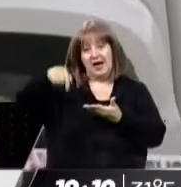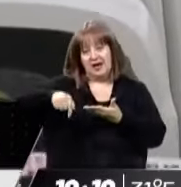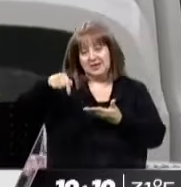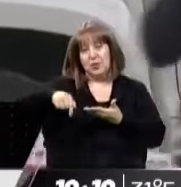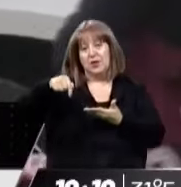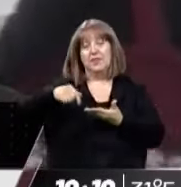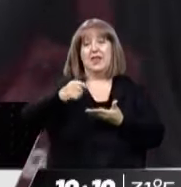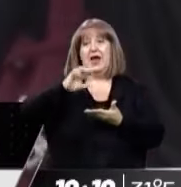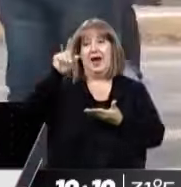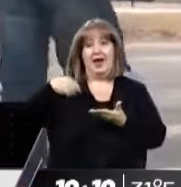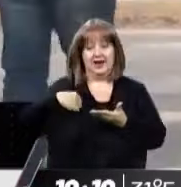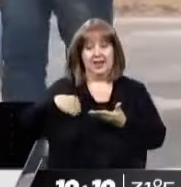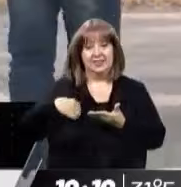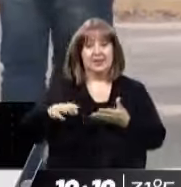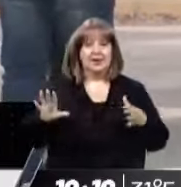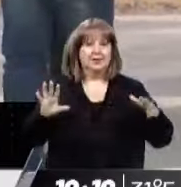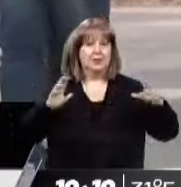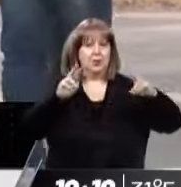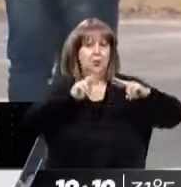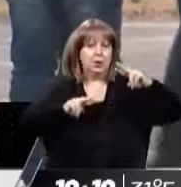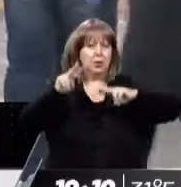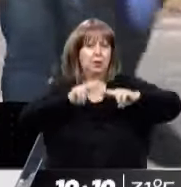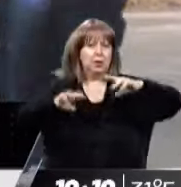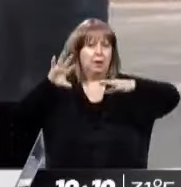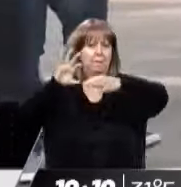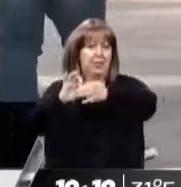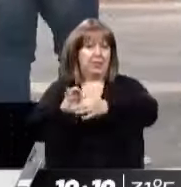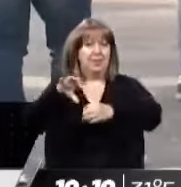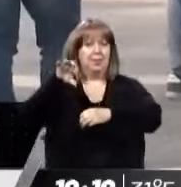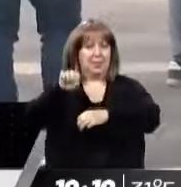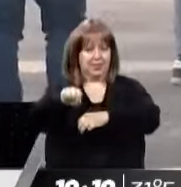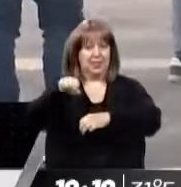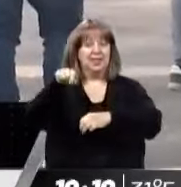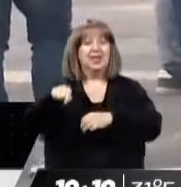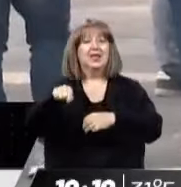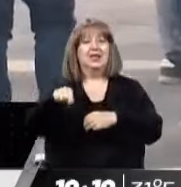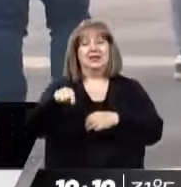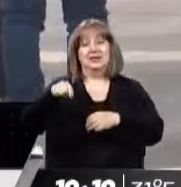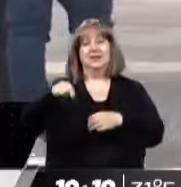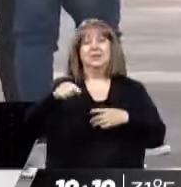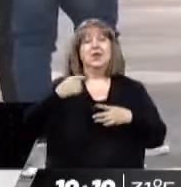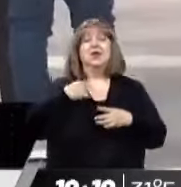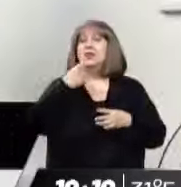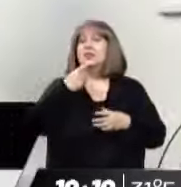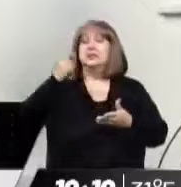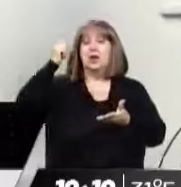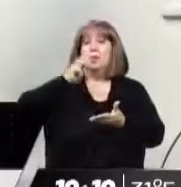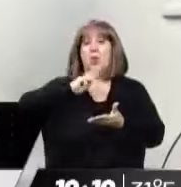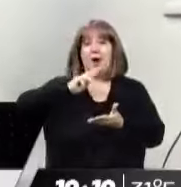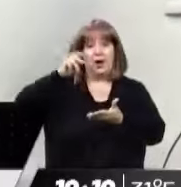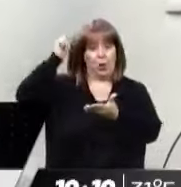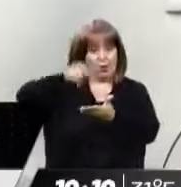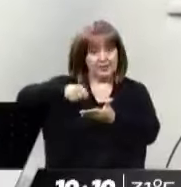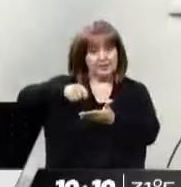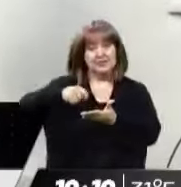de Homicidios, con sus pares de Chubut. ¿Cuál es la novedad? Bueno, la jueza que intervino en esta